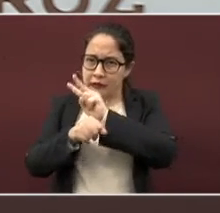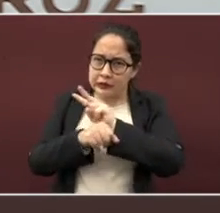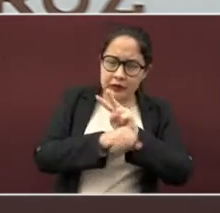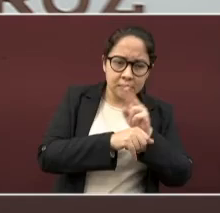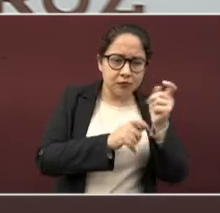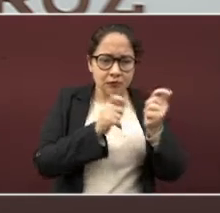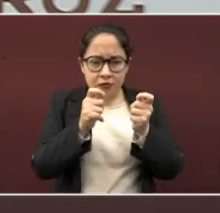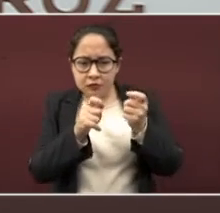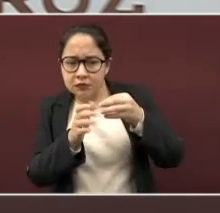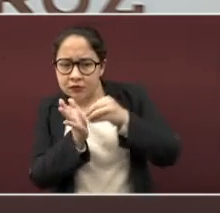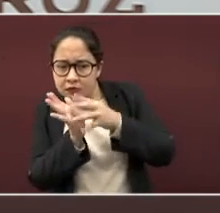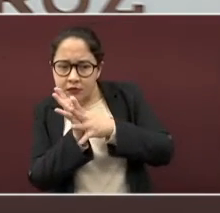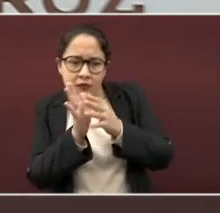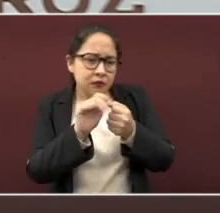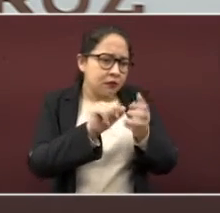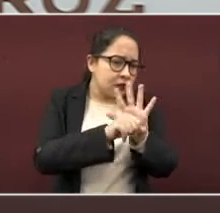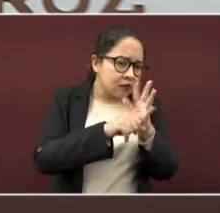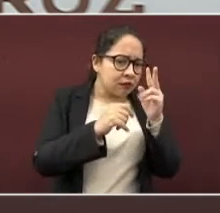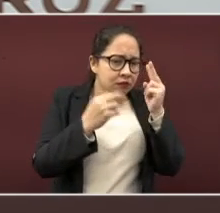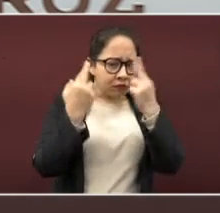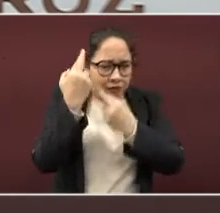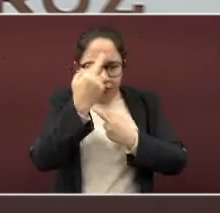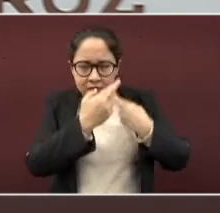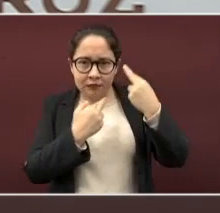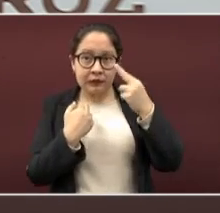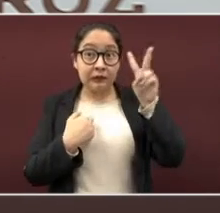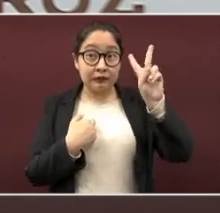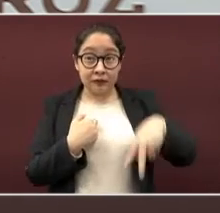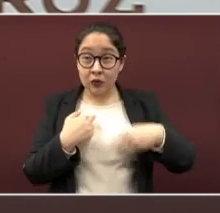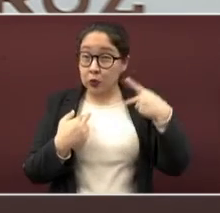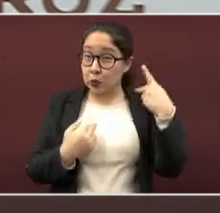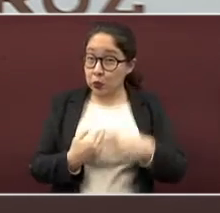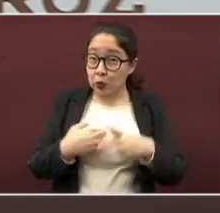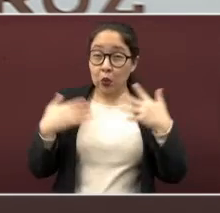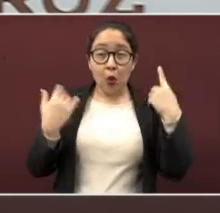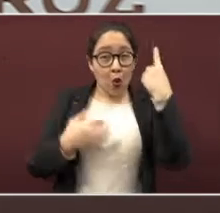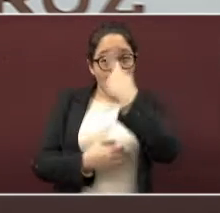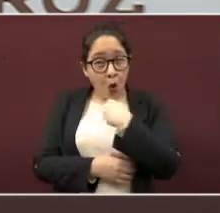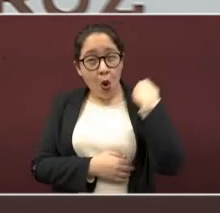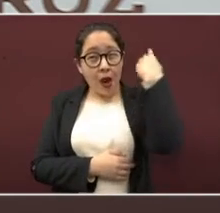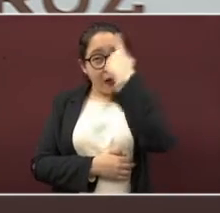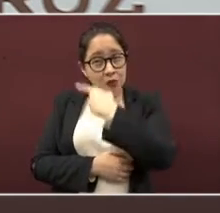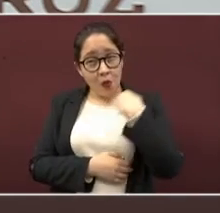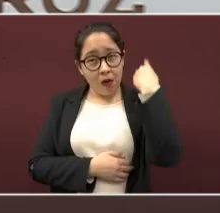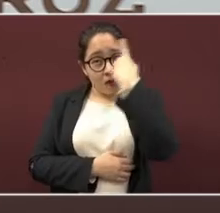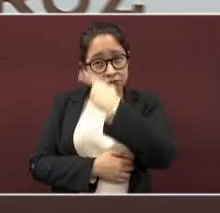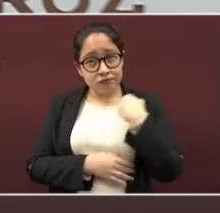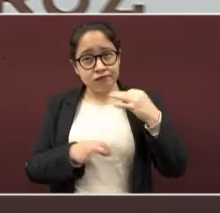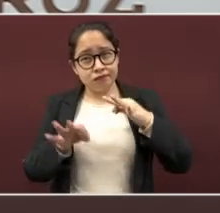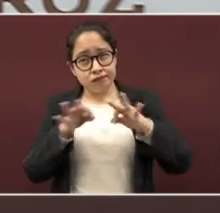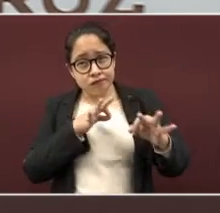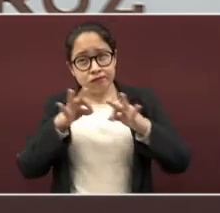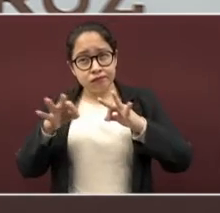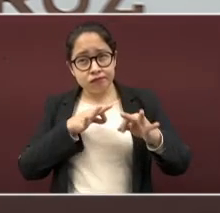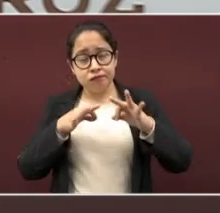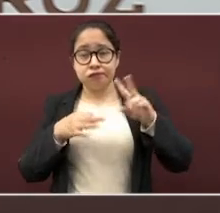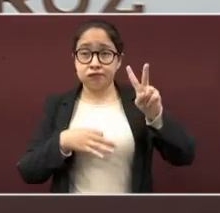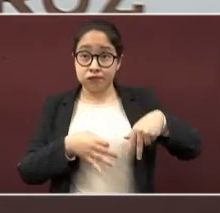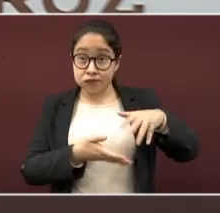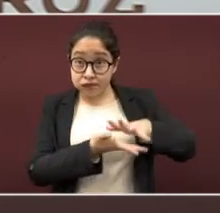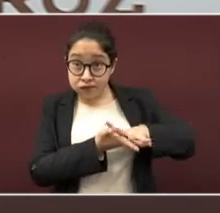monitoreo han estado entregando muchas muchas obras de trabajo y la gran